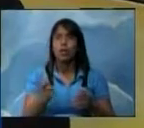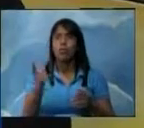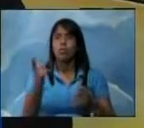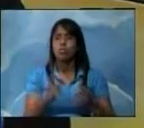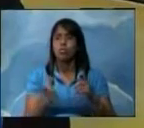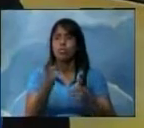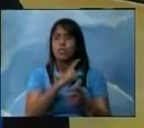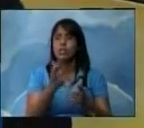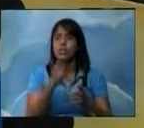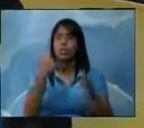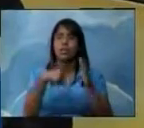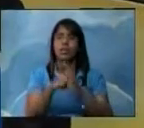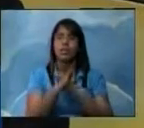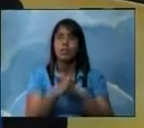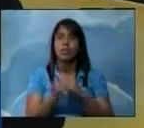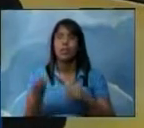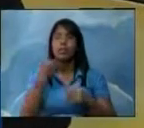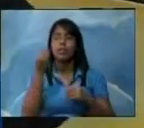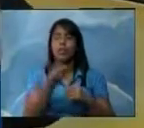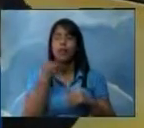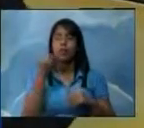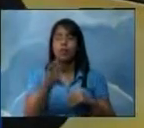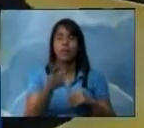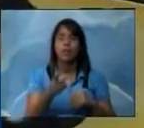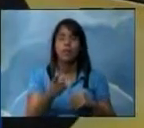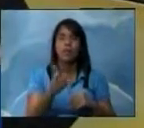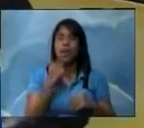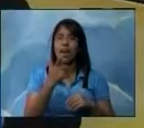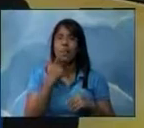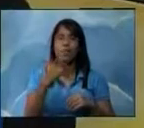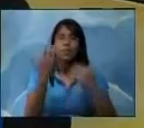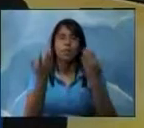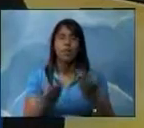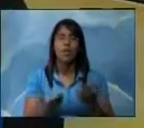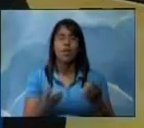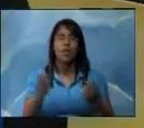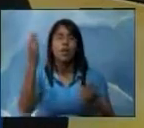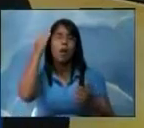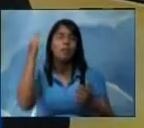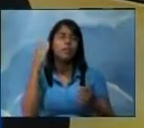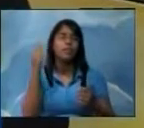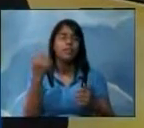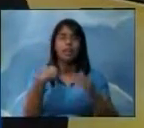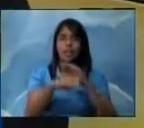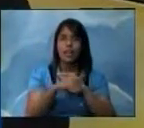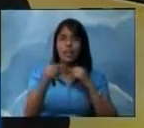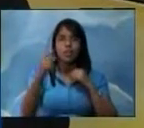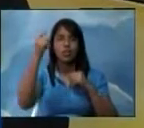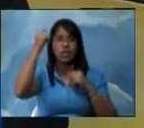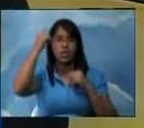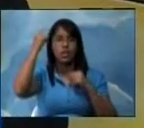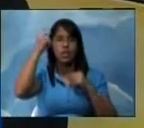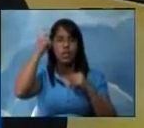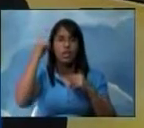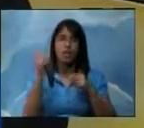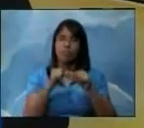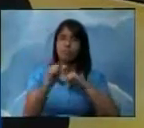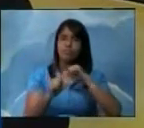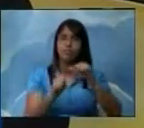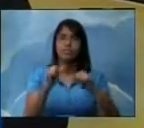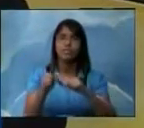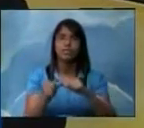liceos iban las muchachas, y esto es algo que me ha golpeado la mente en estos días